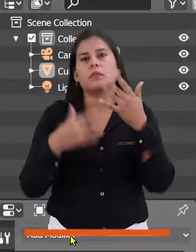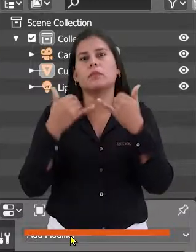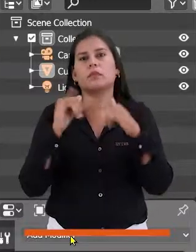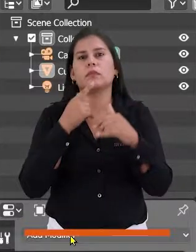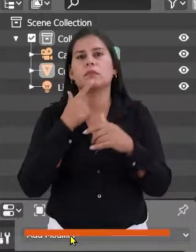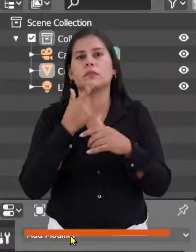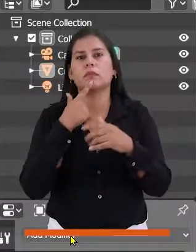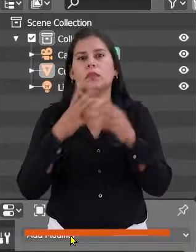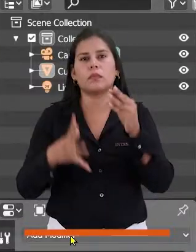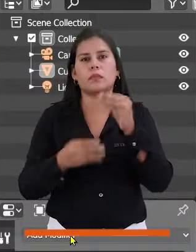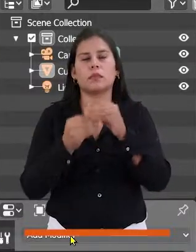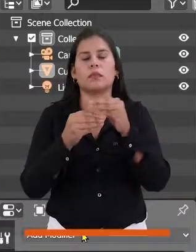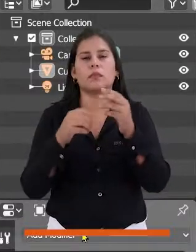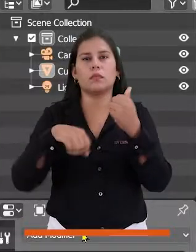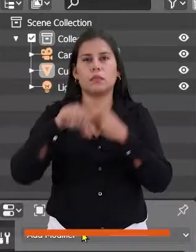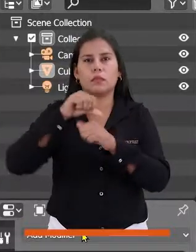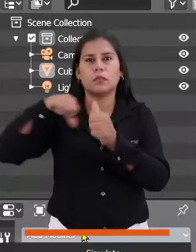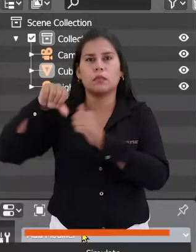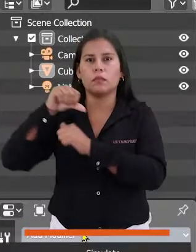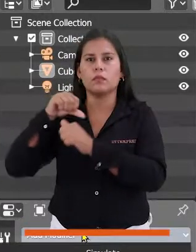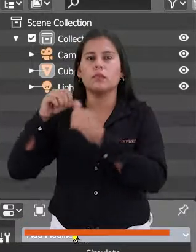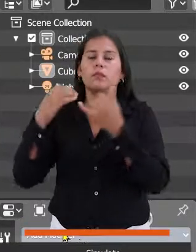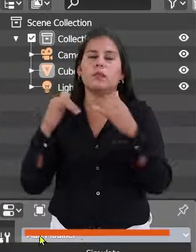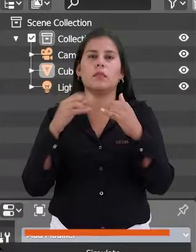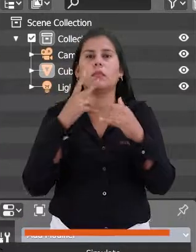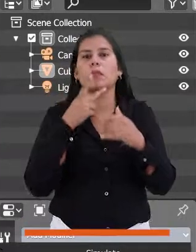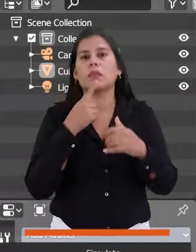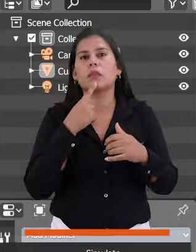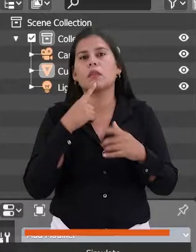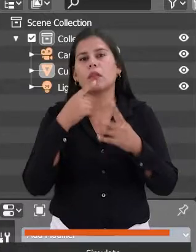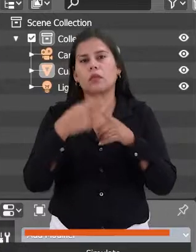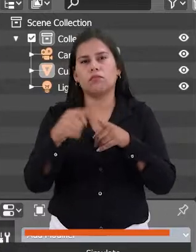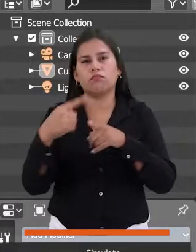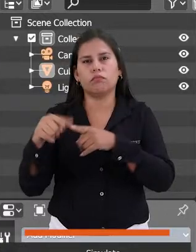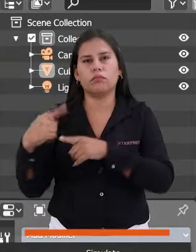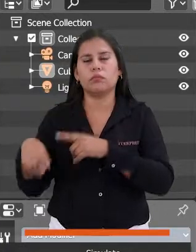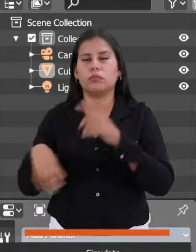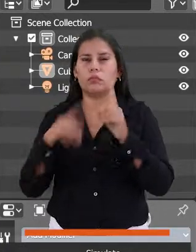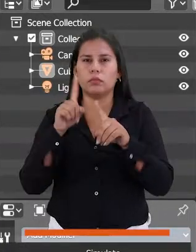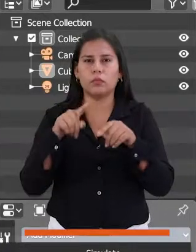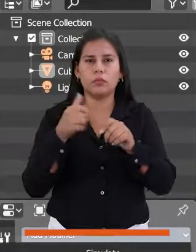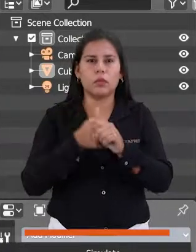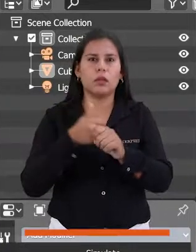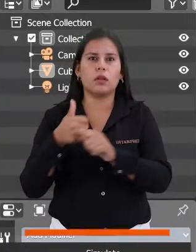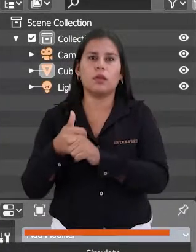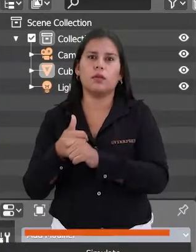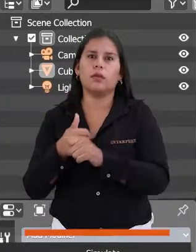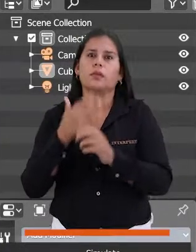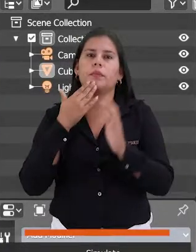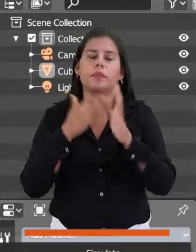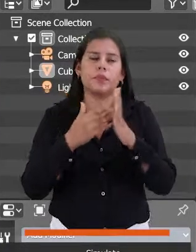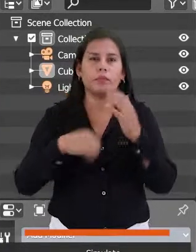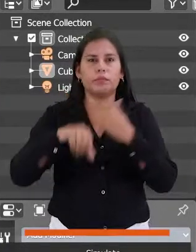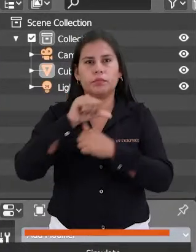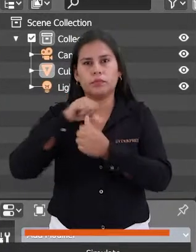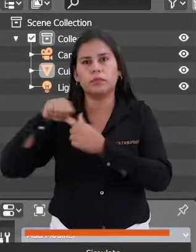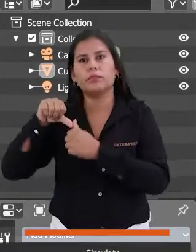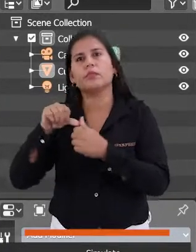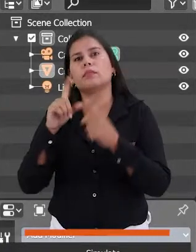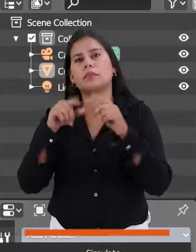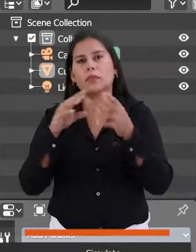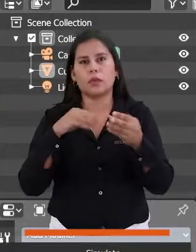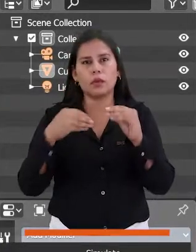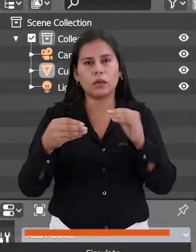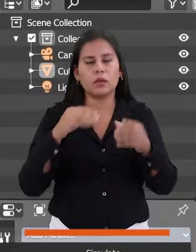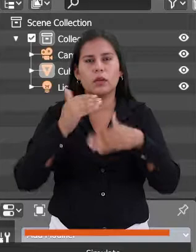desplegable que dice agregar modificadores, y aquí tenemos gran variedad de modificadores. Podemos hacer simulación